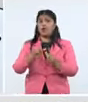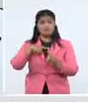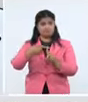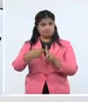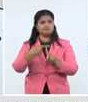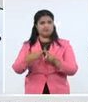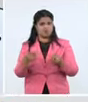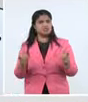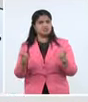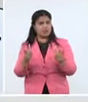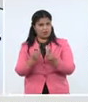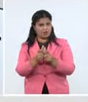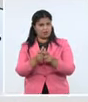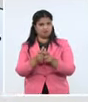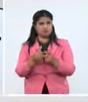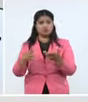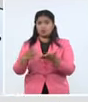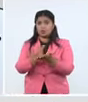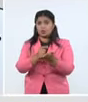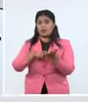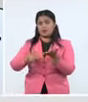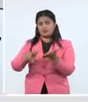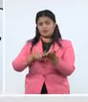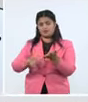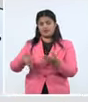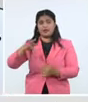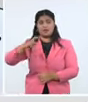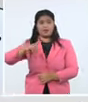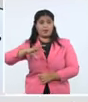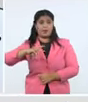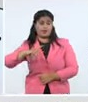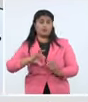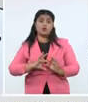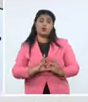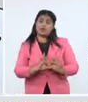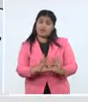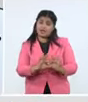sus territorios. Pinar del Río, aunque mantiene la cifra más alta,